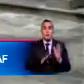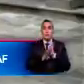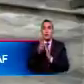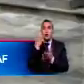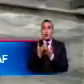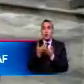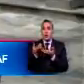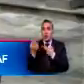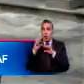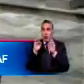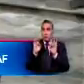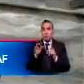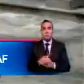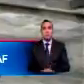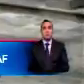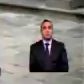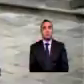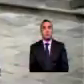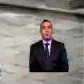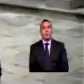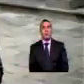económica karen haro desde televisión